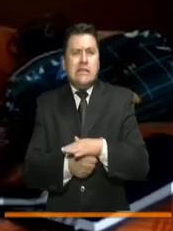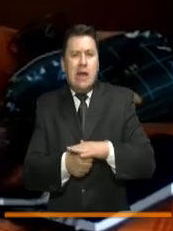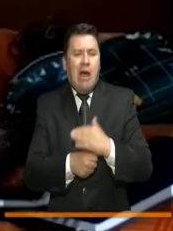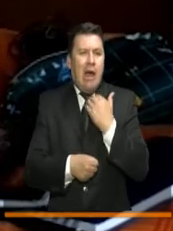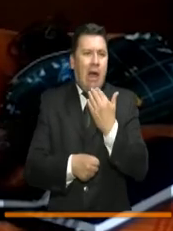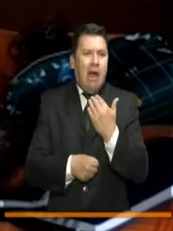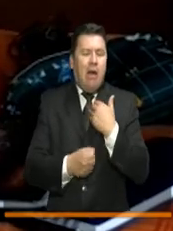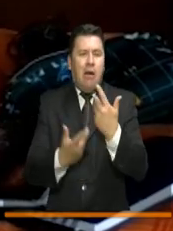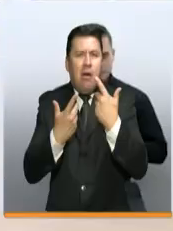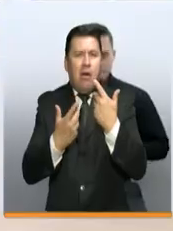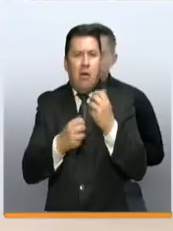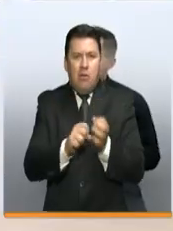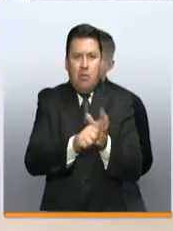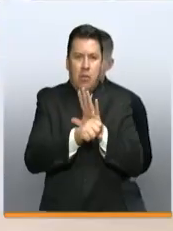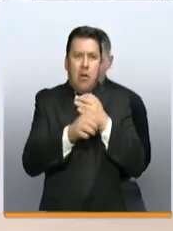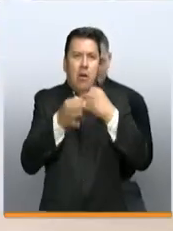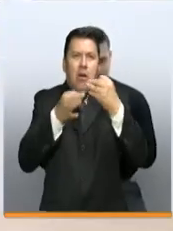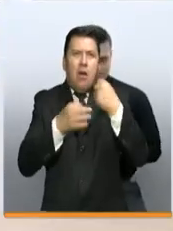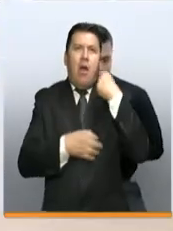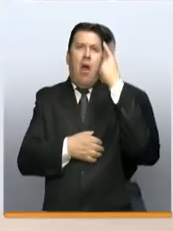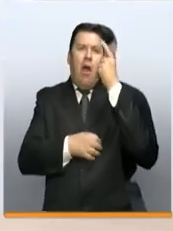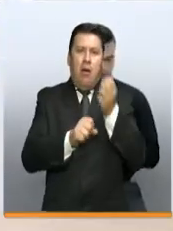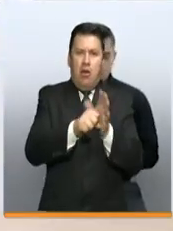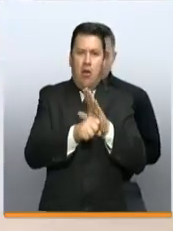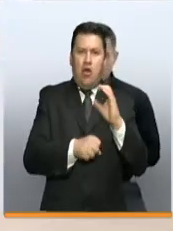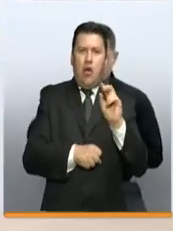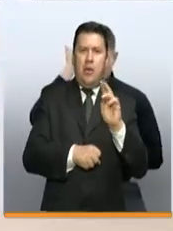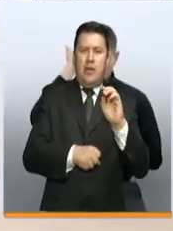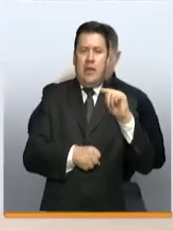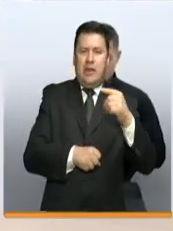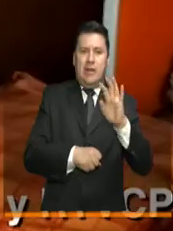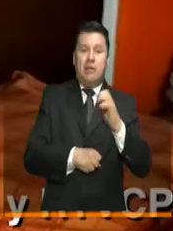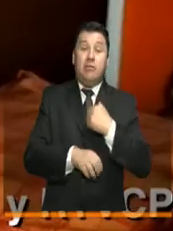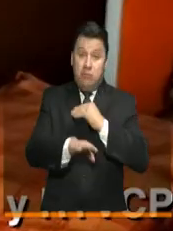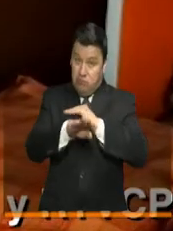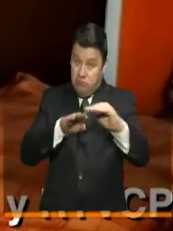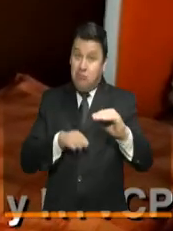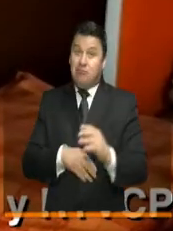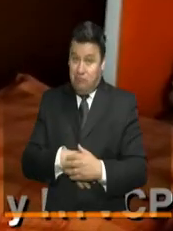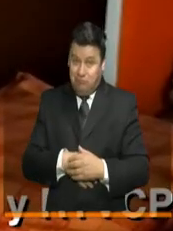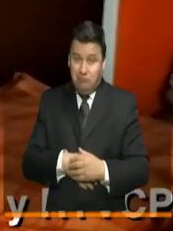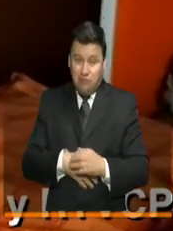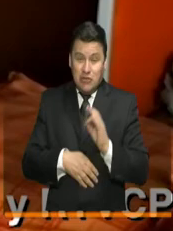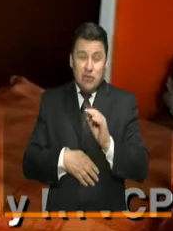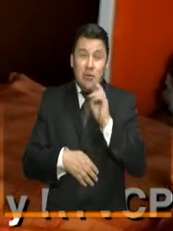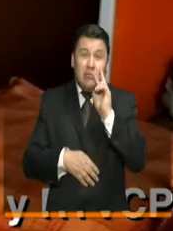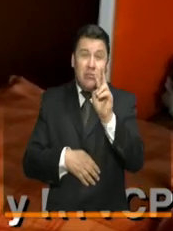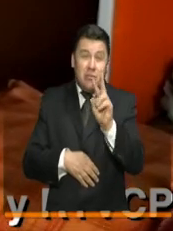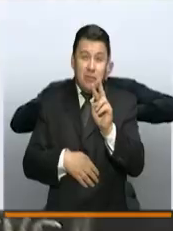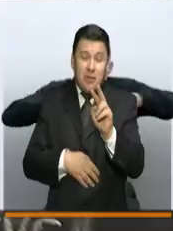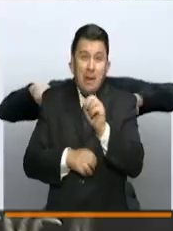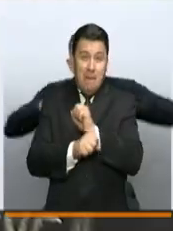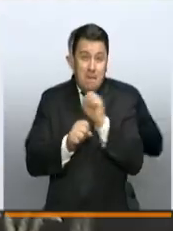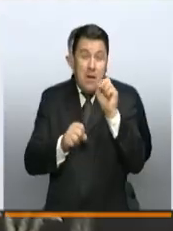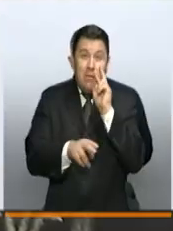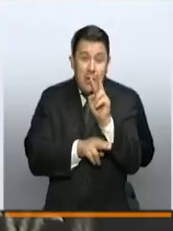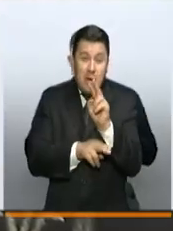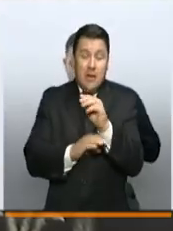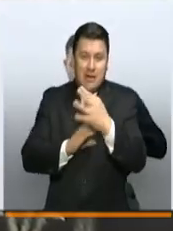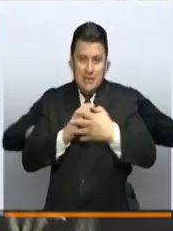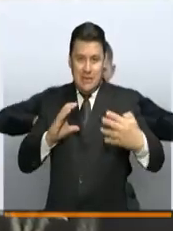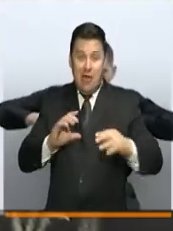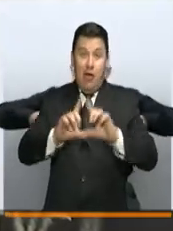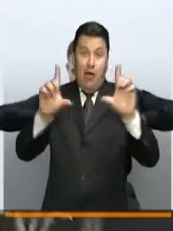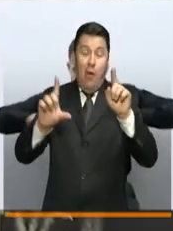situaciones con el coronavirus o COVID-19. Y los invito a todos a ver Profe en Tu Casa todos los días a las 10 de la mañana en Señal